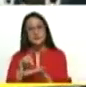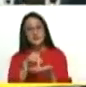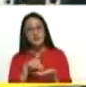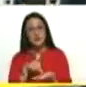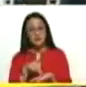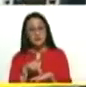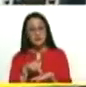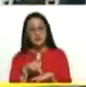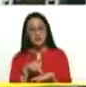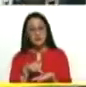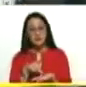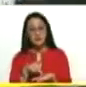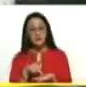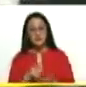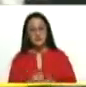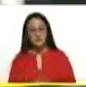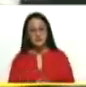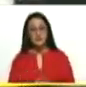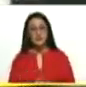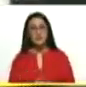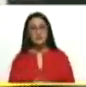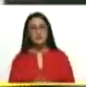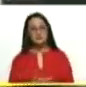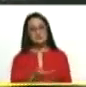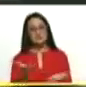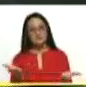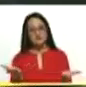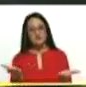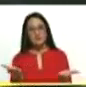ve Venezuela iş insanları, estimados y estimadas